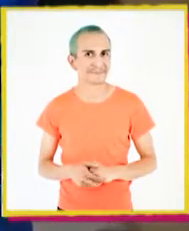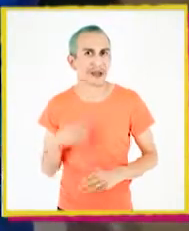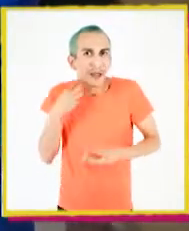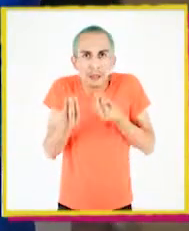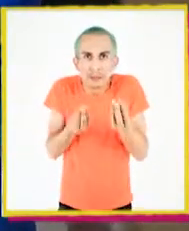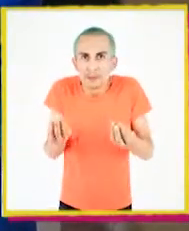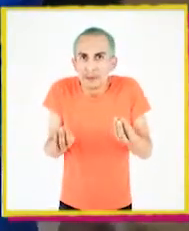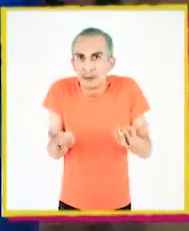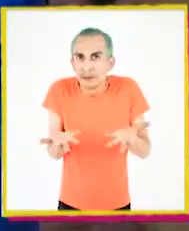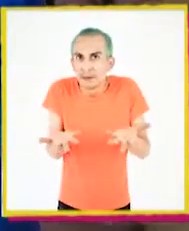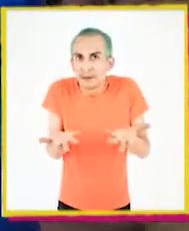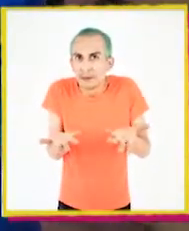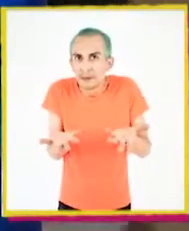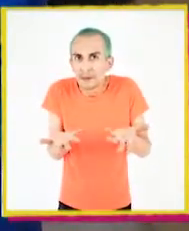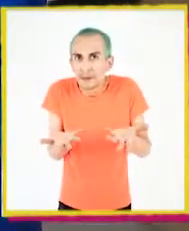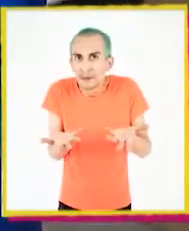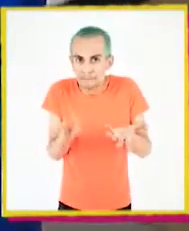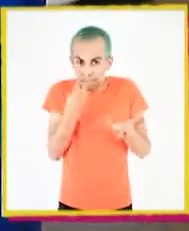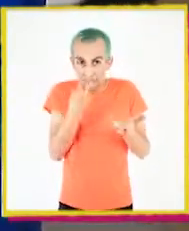¿Qué está pasando?